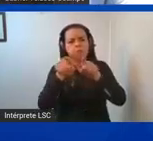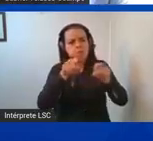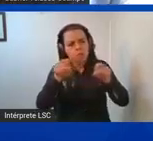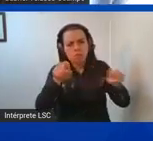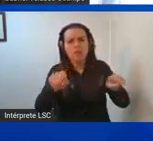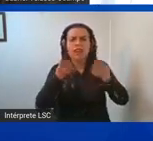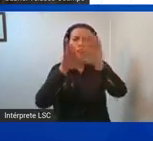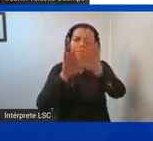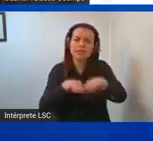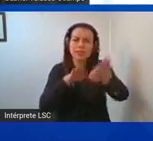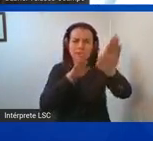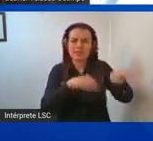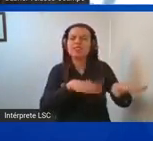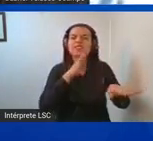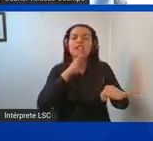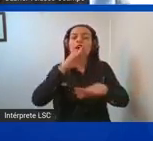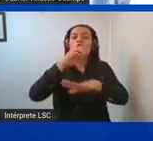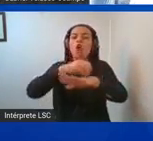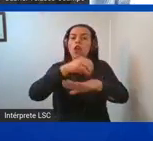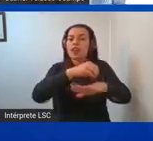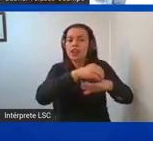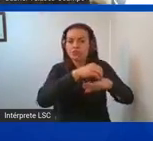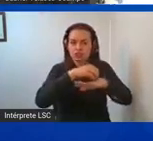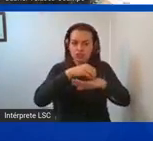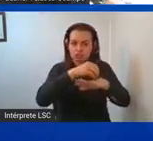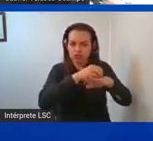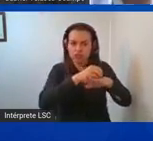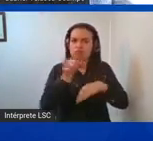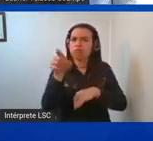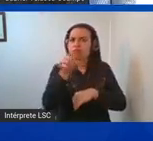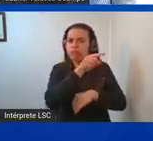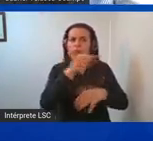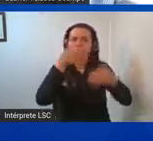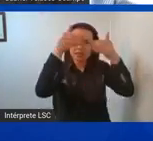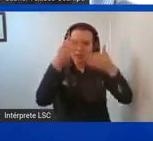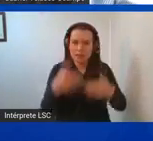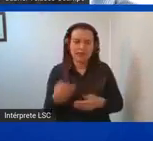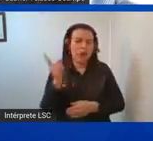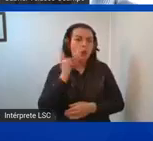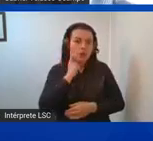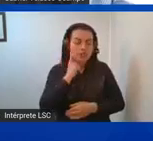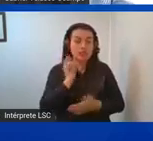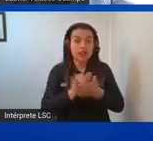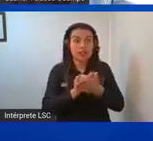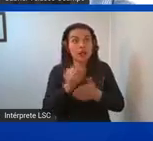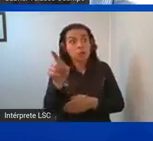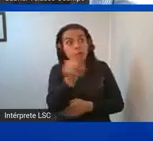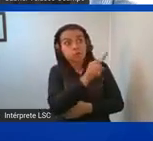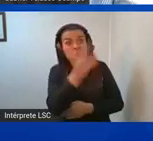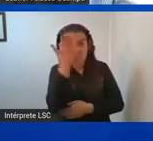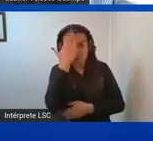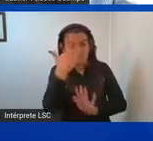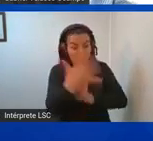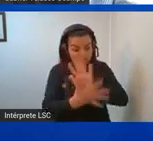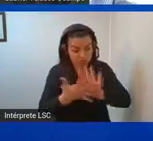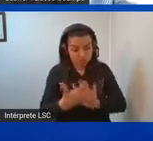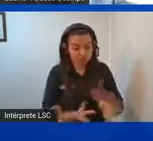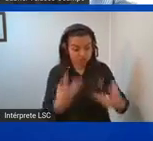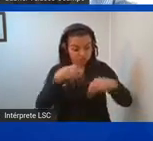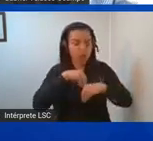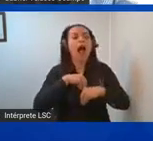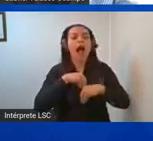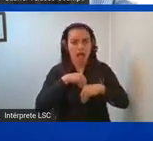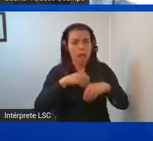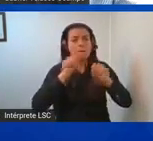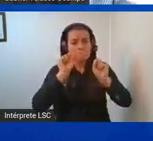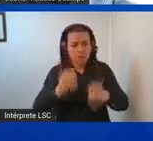representantes de organizaciones de personas con discapacidad auditiva que utilizan la lengua de señas. Es decir, hay espacio explícito para los